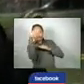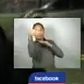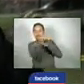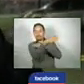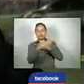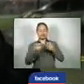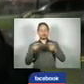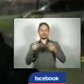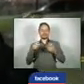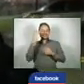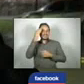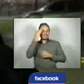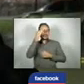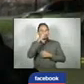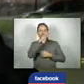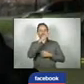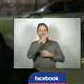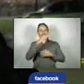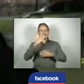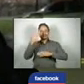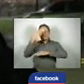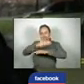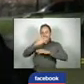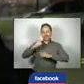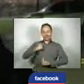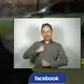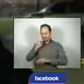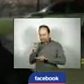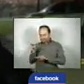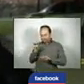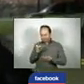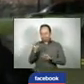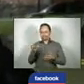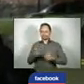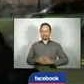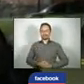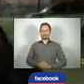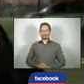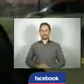que tienen el ejército y la Guardia Nacional.